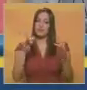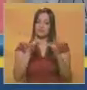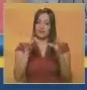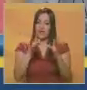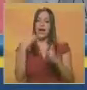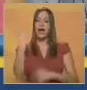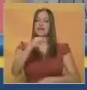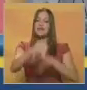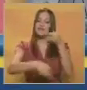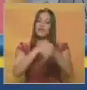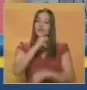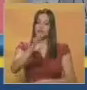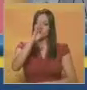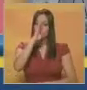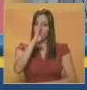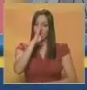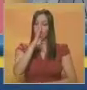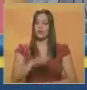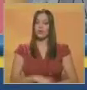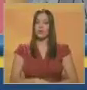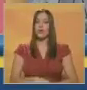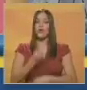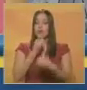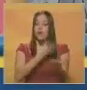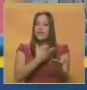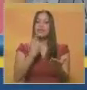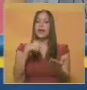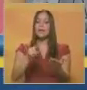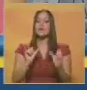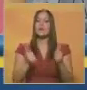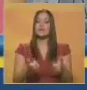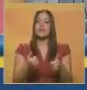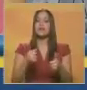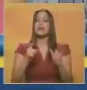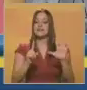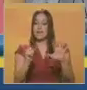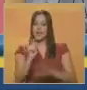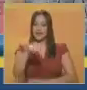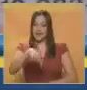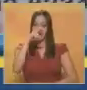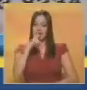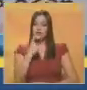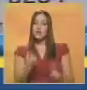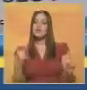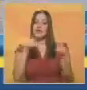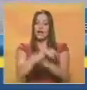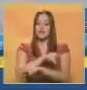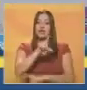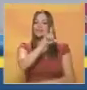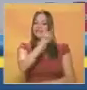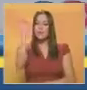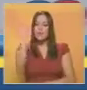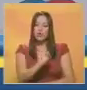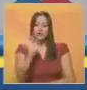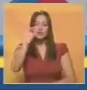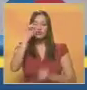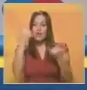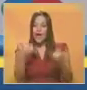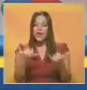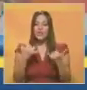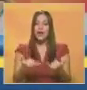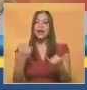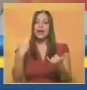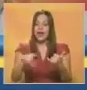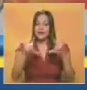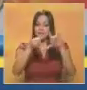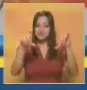El superintendente de bancos, Edgar Hernández Beren, informa que en el primer semestre de este año sustituirán 100% de las tarjetas que actualmente tienen